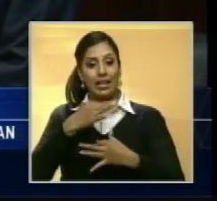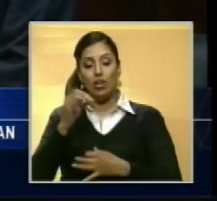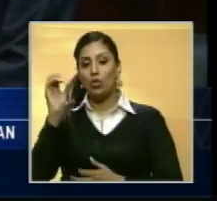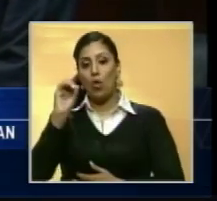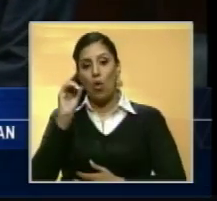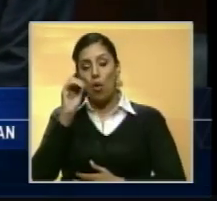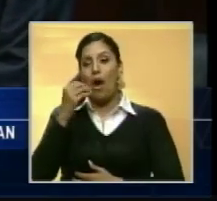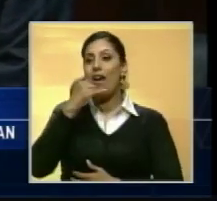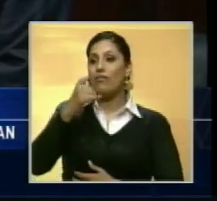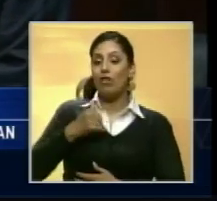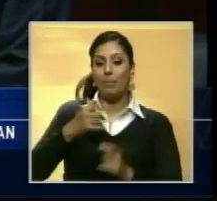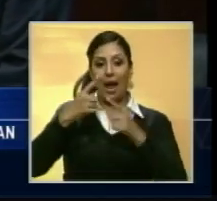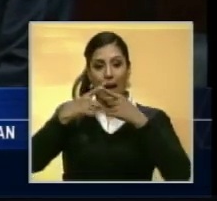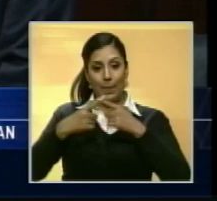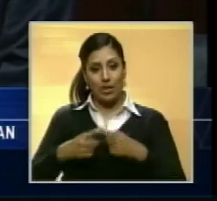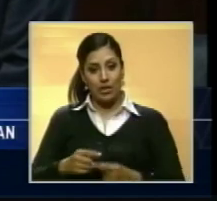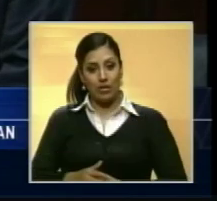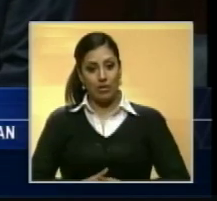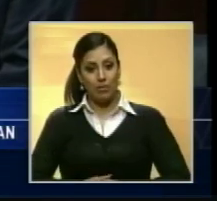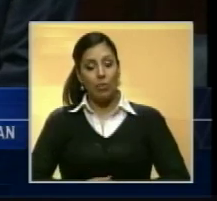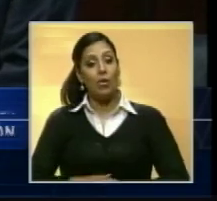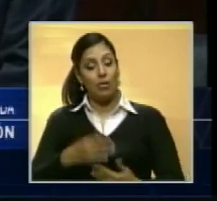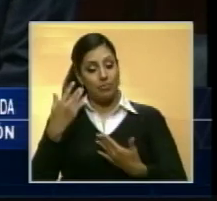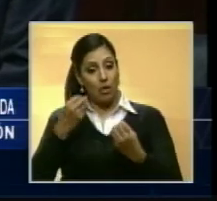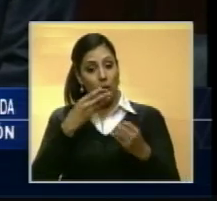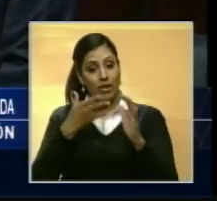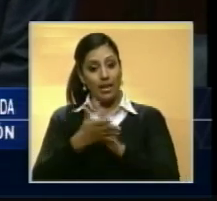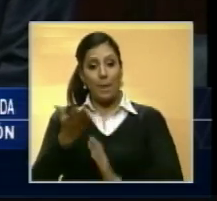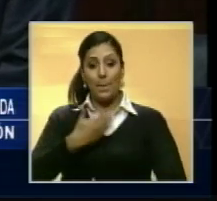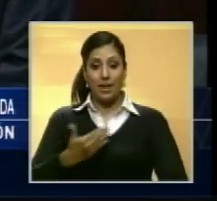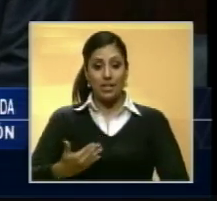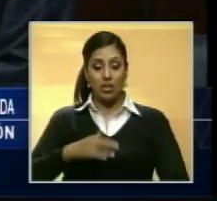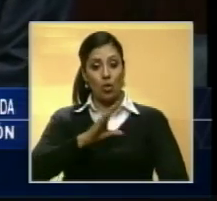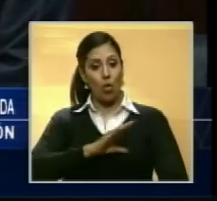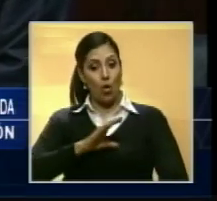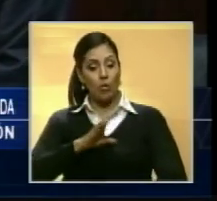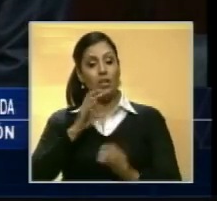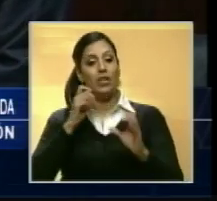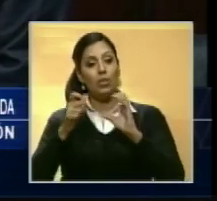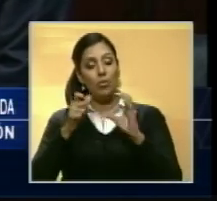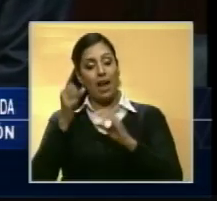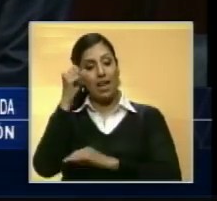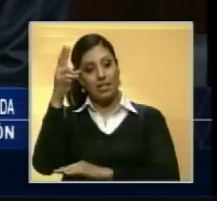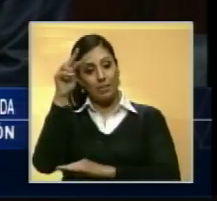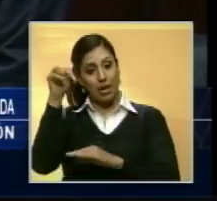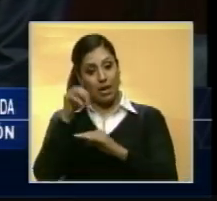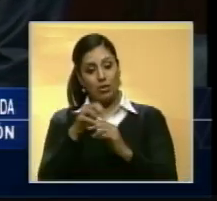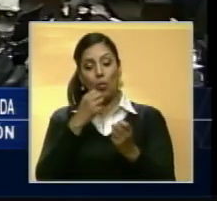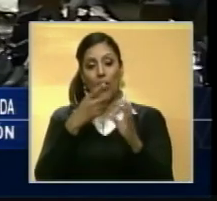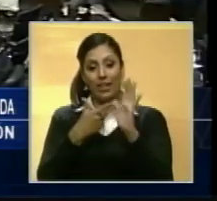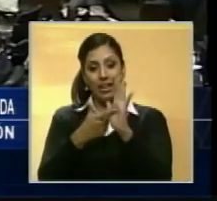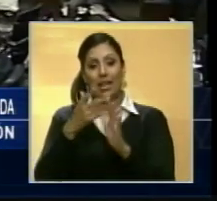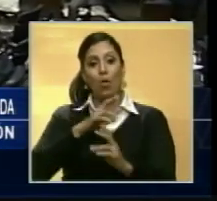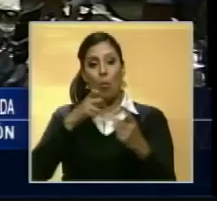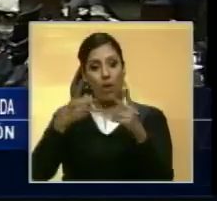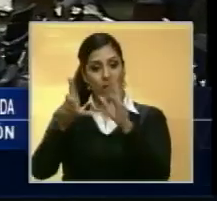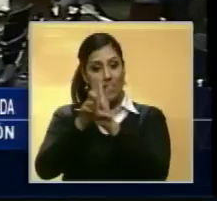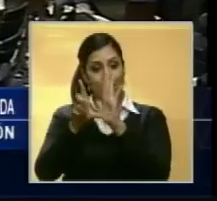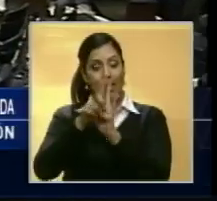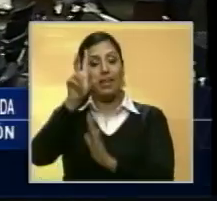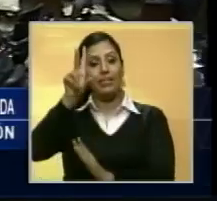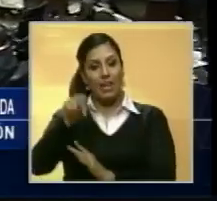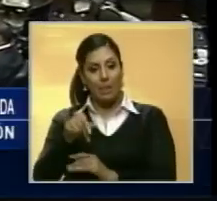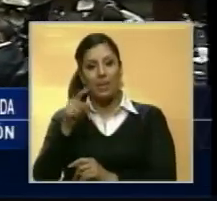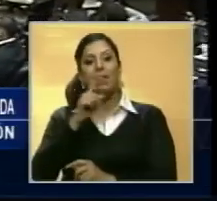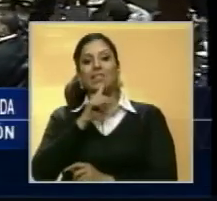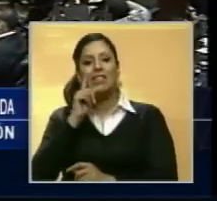o de pronunciamiento administrativo. Tras esta afirmación, el presidente de la Comisión de Medios de la Asamblea Nacional destacó que esta nueva ley también